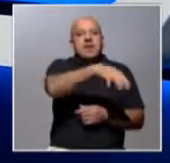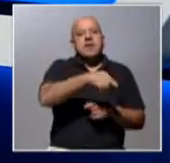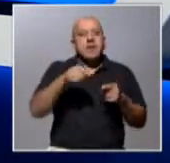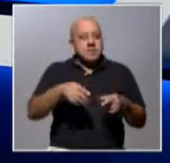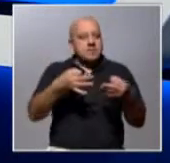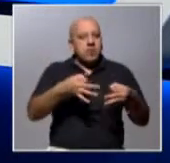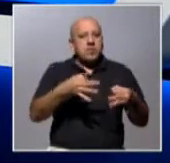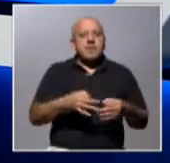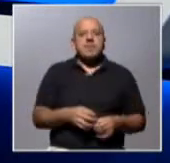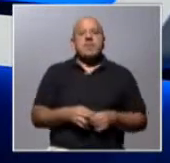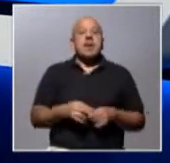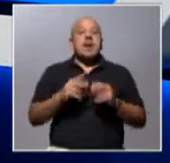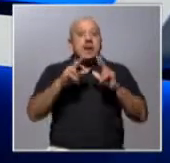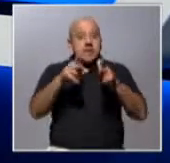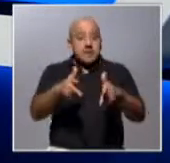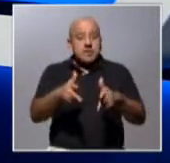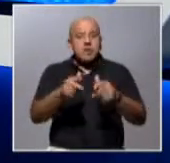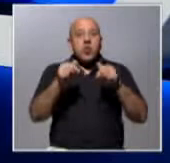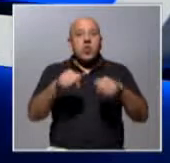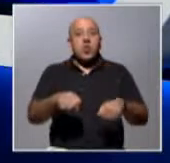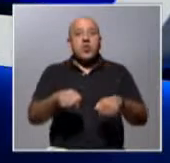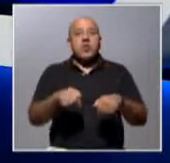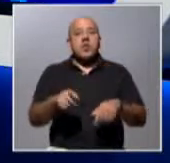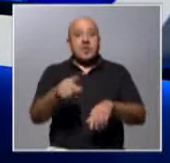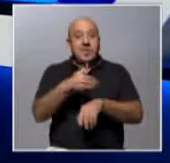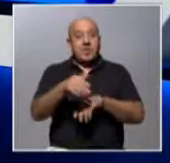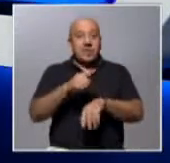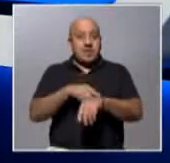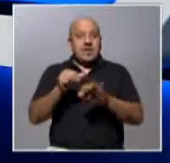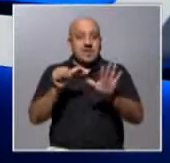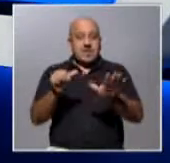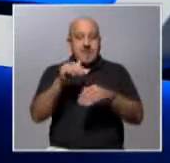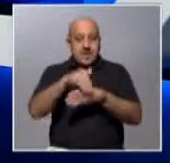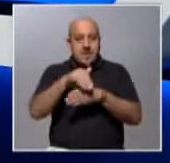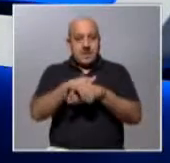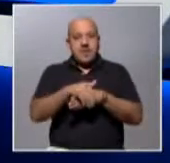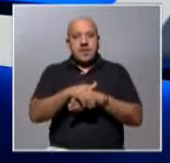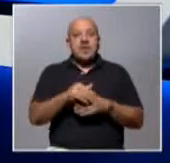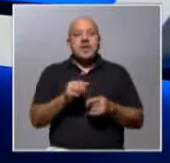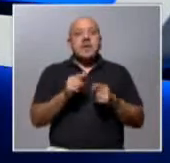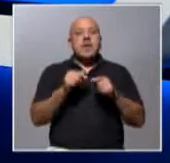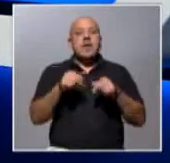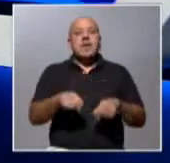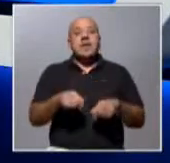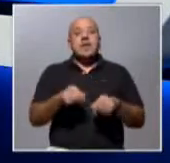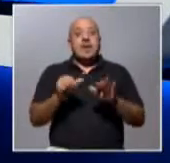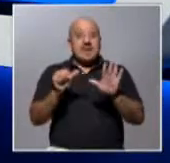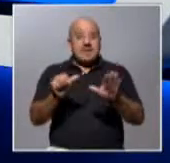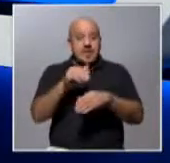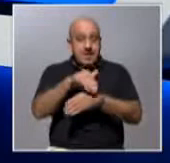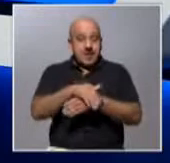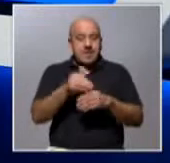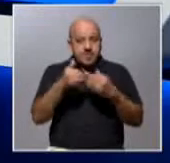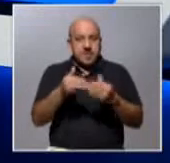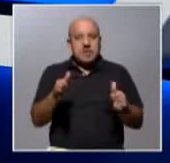antes de ir a nuestro contenido, les adelanto una de las noticias que van a estar desarrollando nuestros compañeros de Informe Capital a partir de las 6 de la